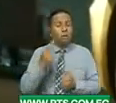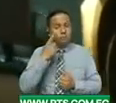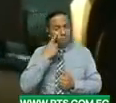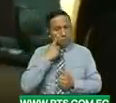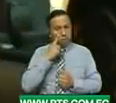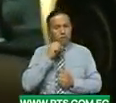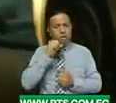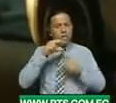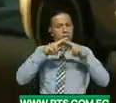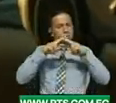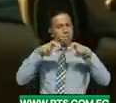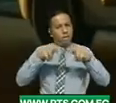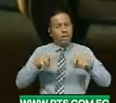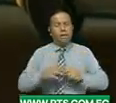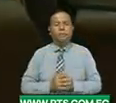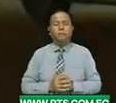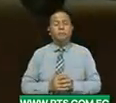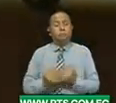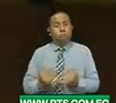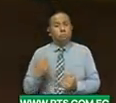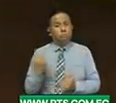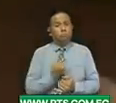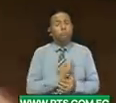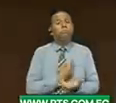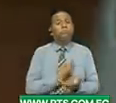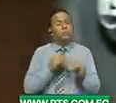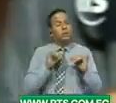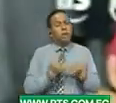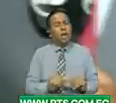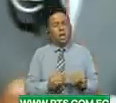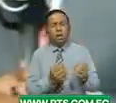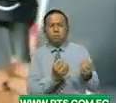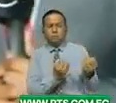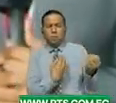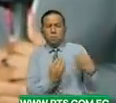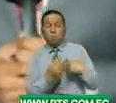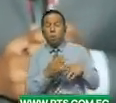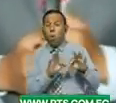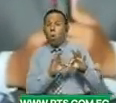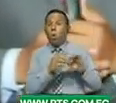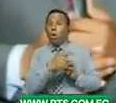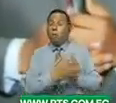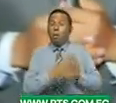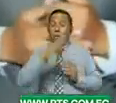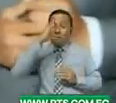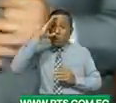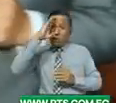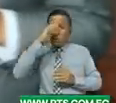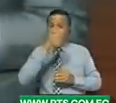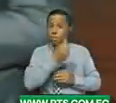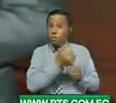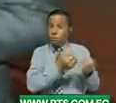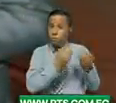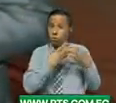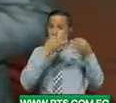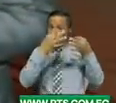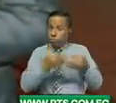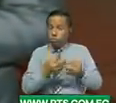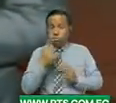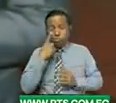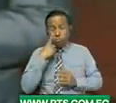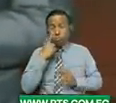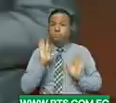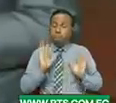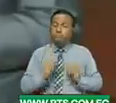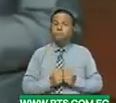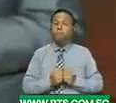continuar en este sitio tratando de obtener otros detalles, a ver si hay una versión oficial de la policía en cuanto a lo que ha pasado. Dos personas que han sido